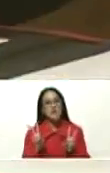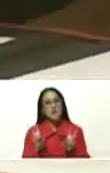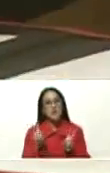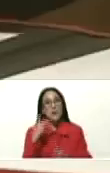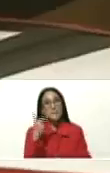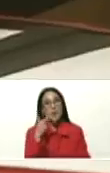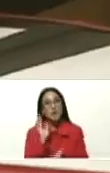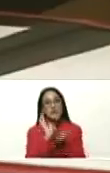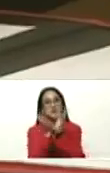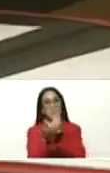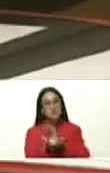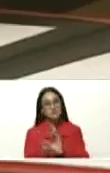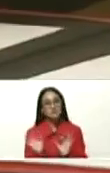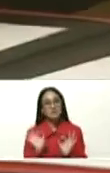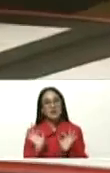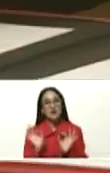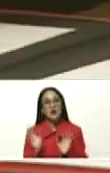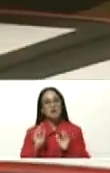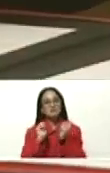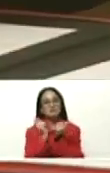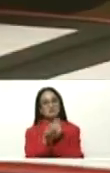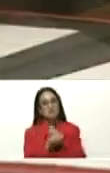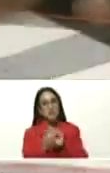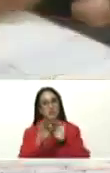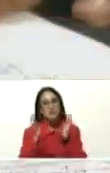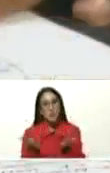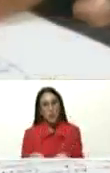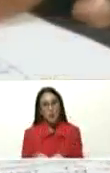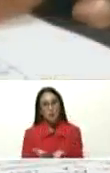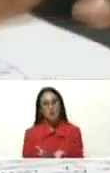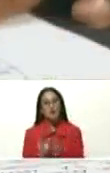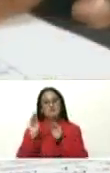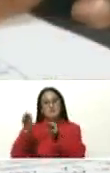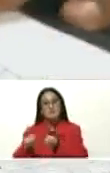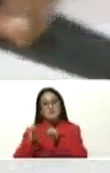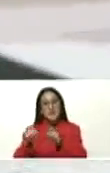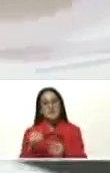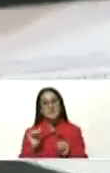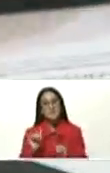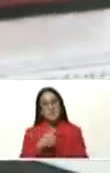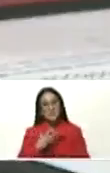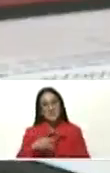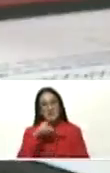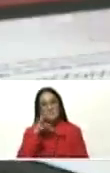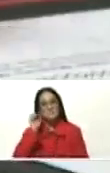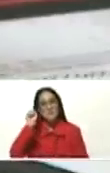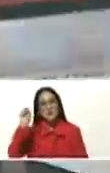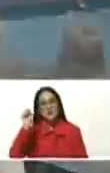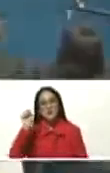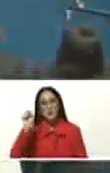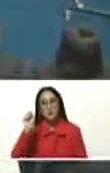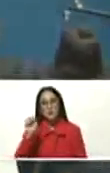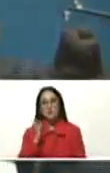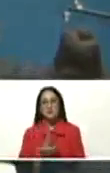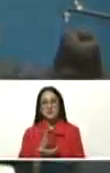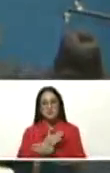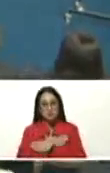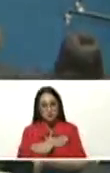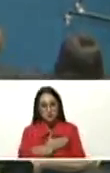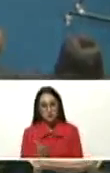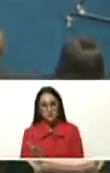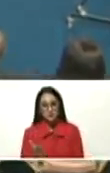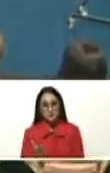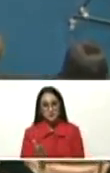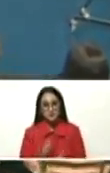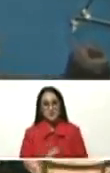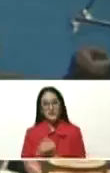como también la construcción de una nueva humanidad a la que ha llamado el jefe de Estado venezolano, siempre con la solidaridad por